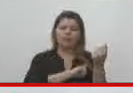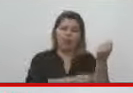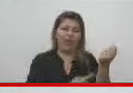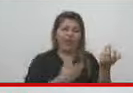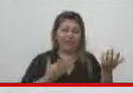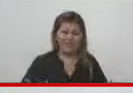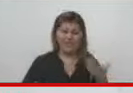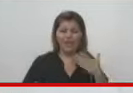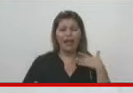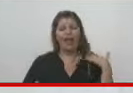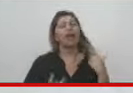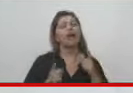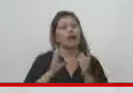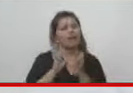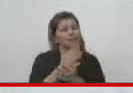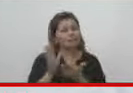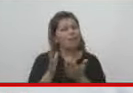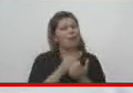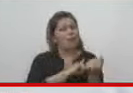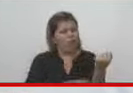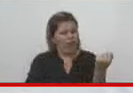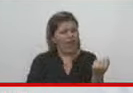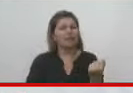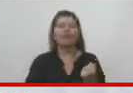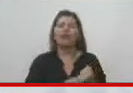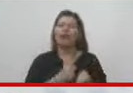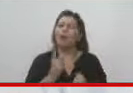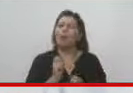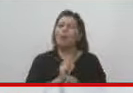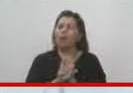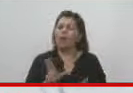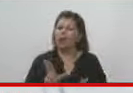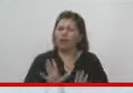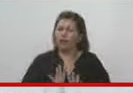es más, hay algo mucho más grave. Nunca